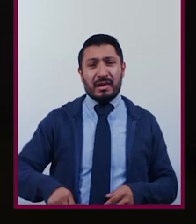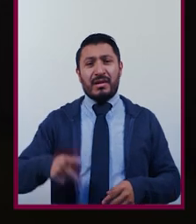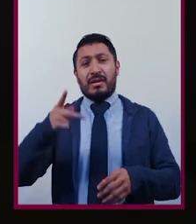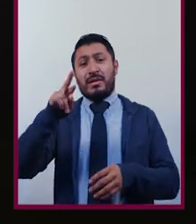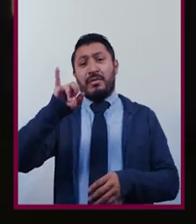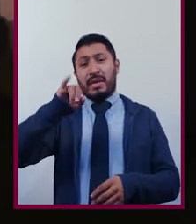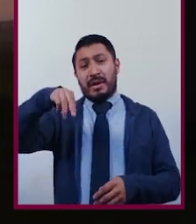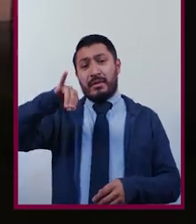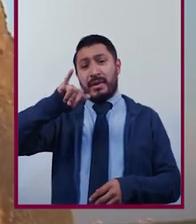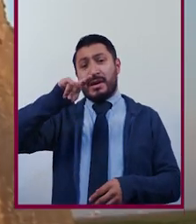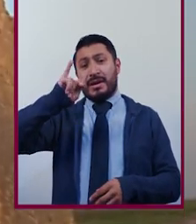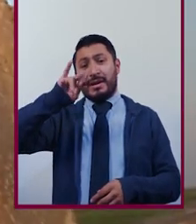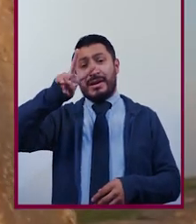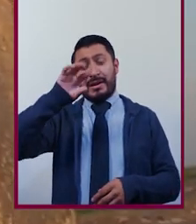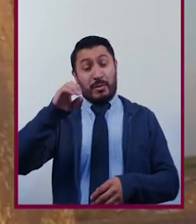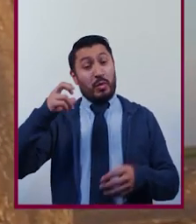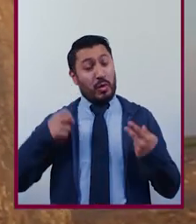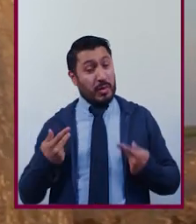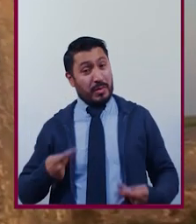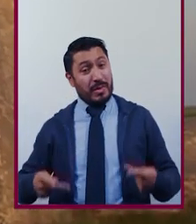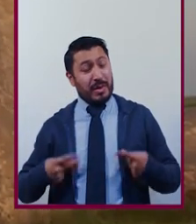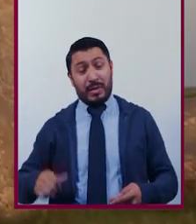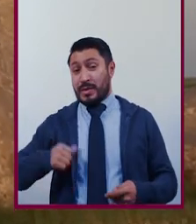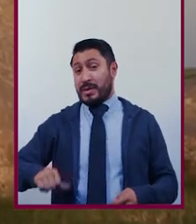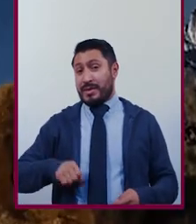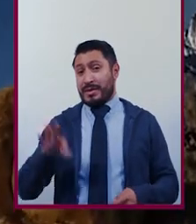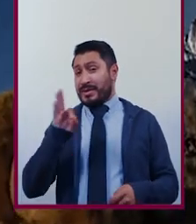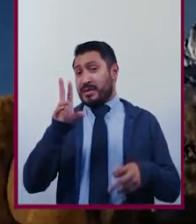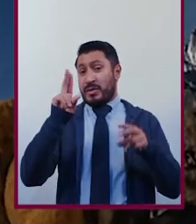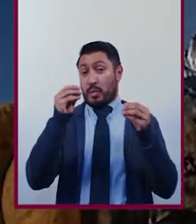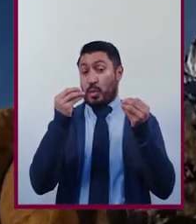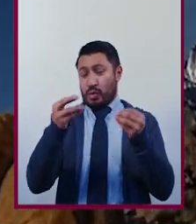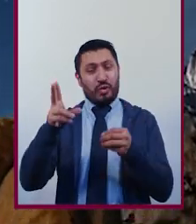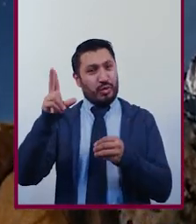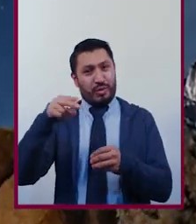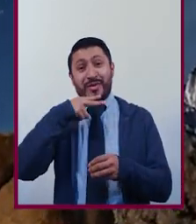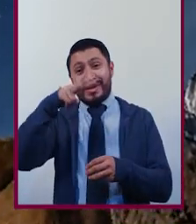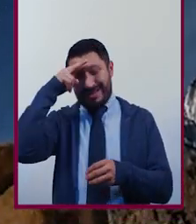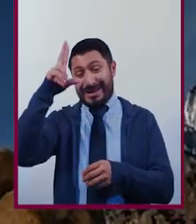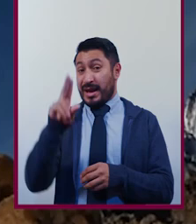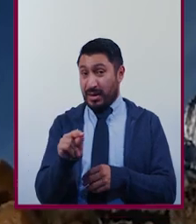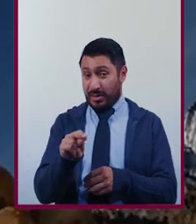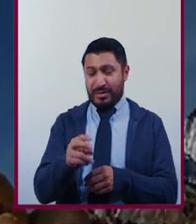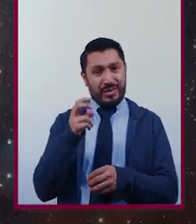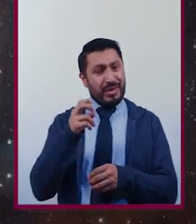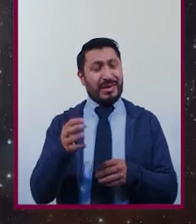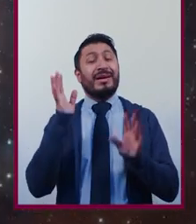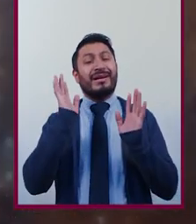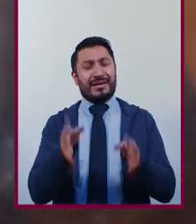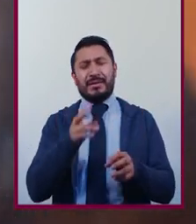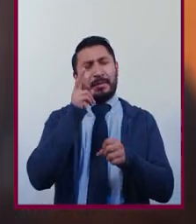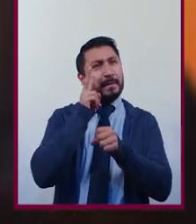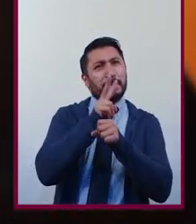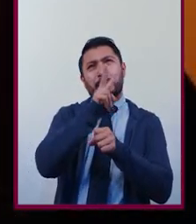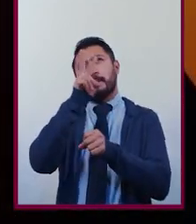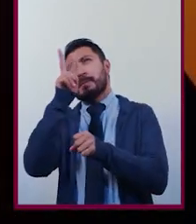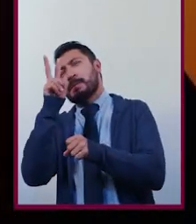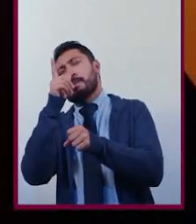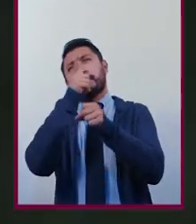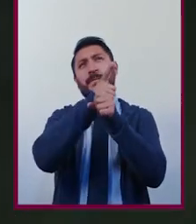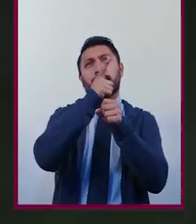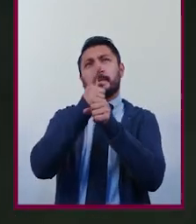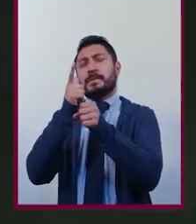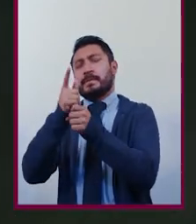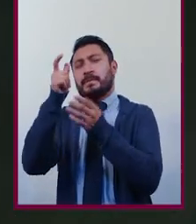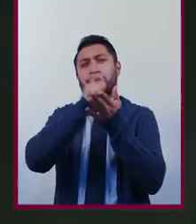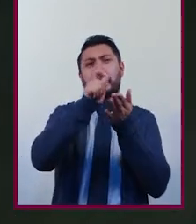hombres primitivos? Tal vez no tanto. Ya desde entonces observaban y tomaban registro de los